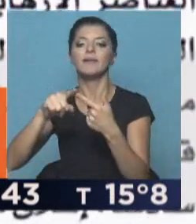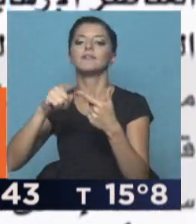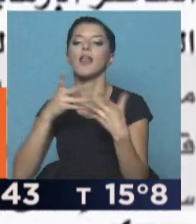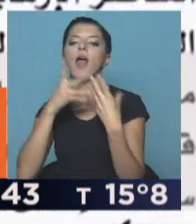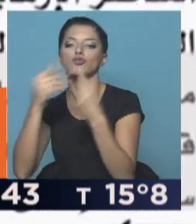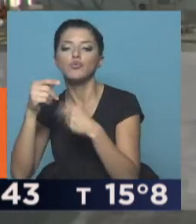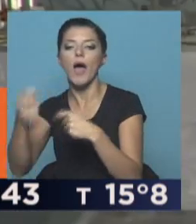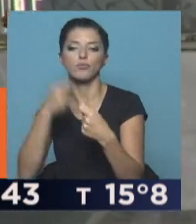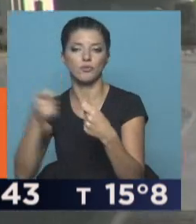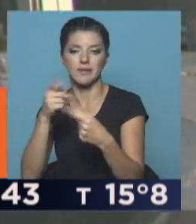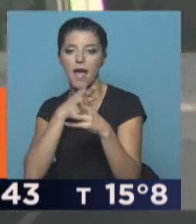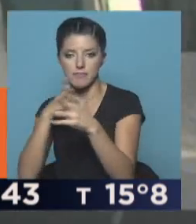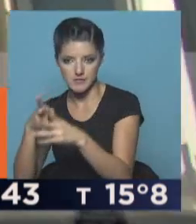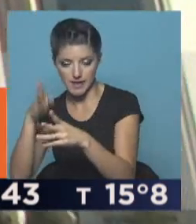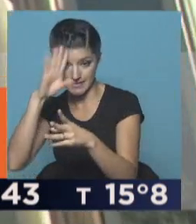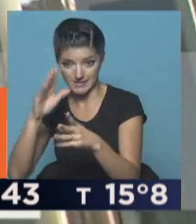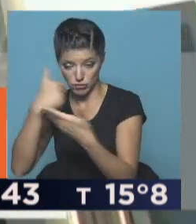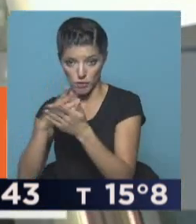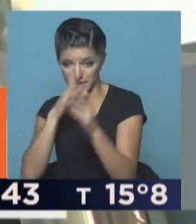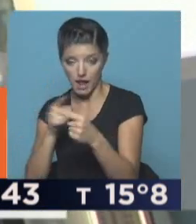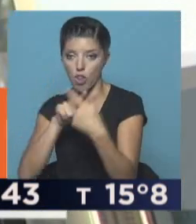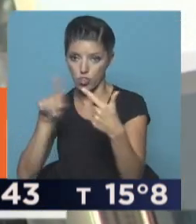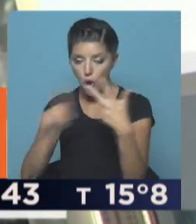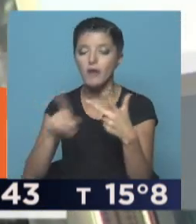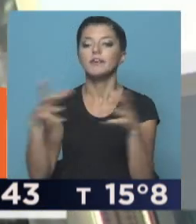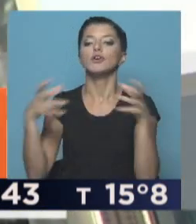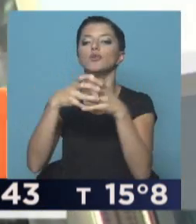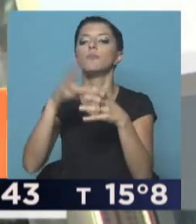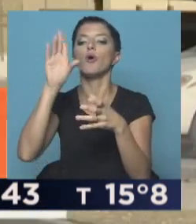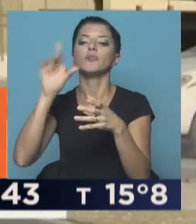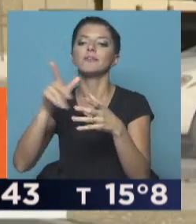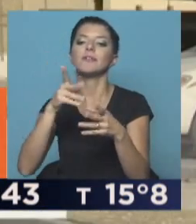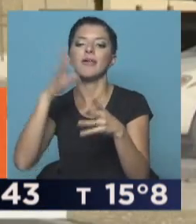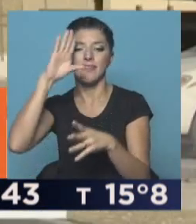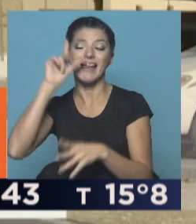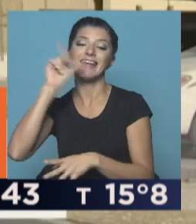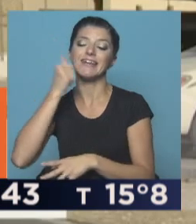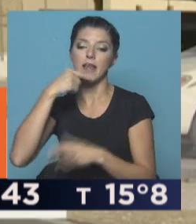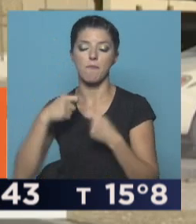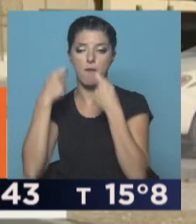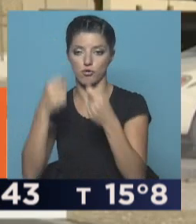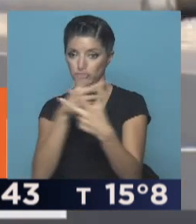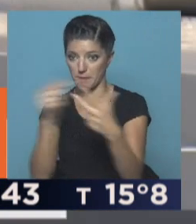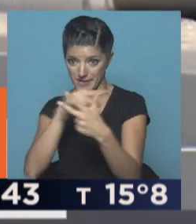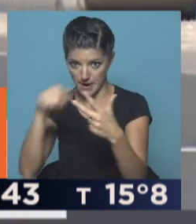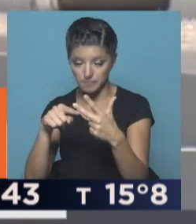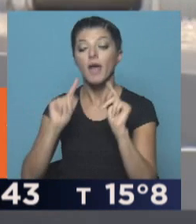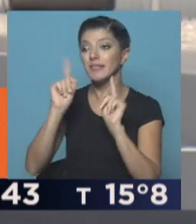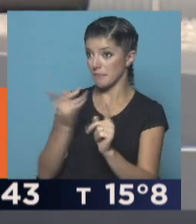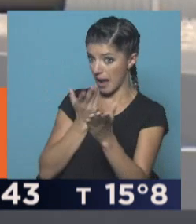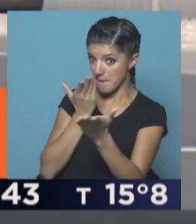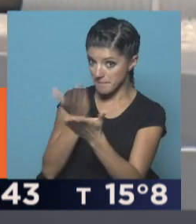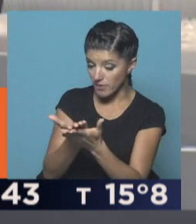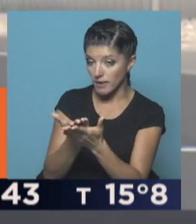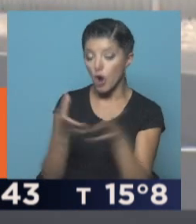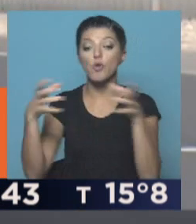con Turquía y deje de apoyar a organizaciones islamistas. También le piden considerar terroristas a todos aquellos grupos y